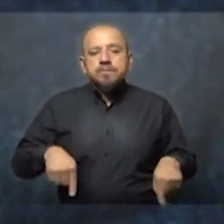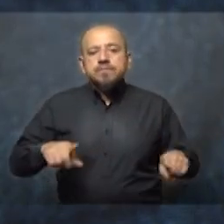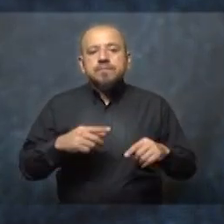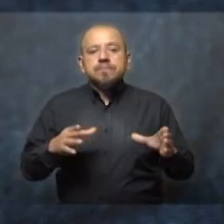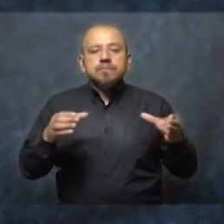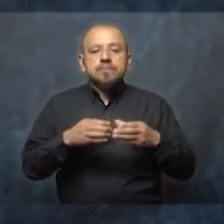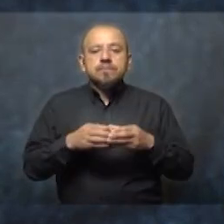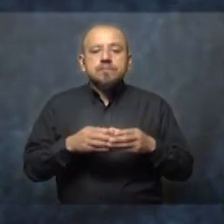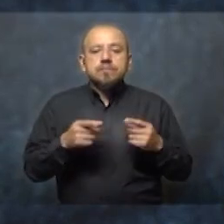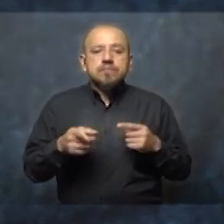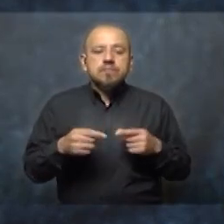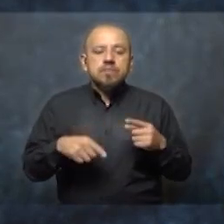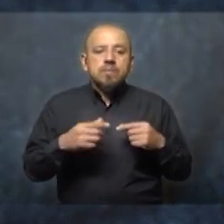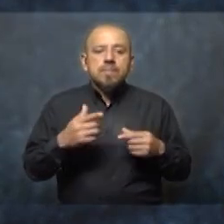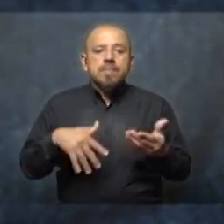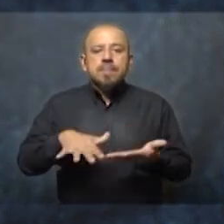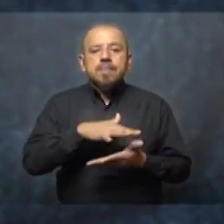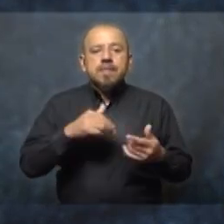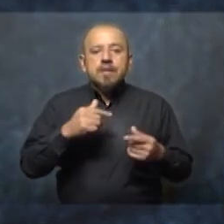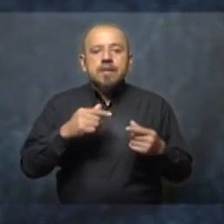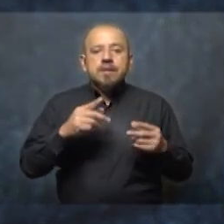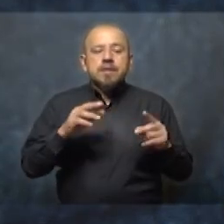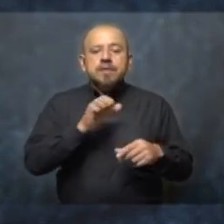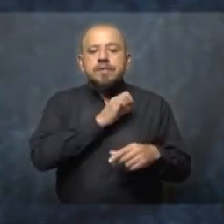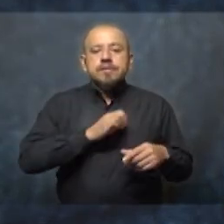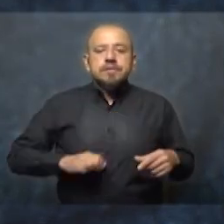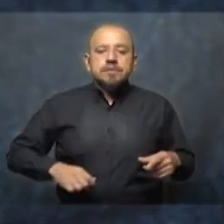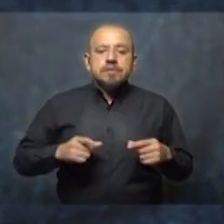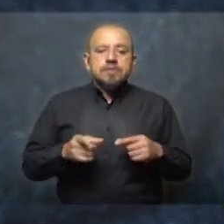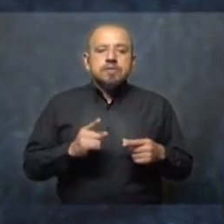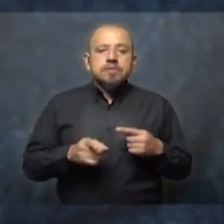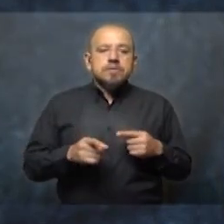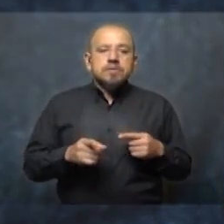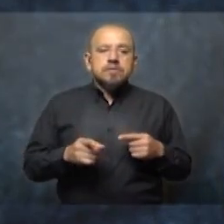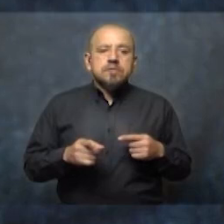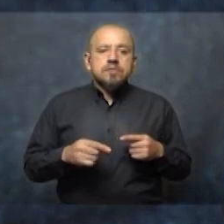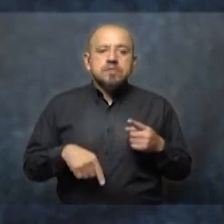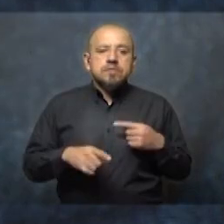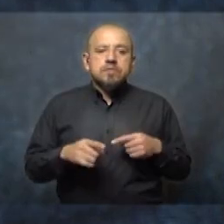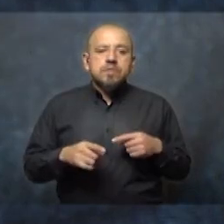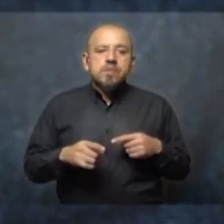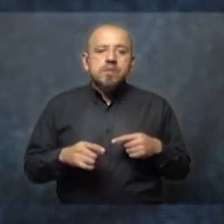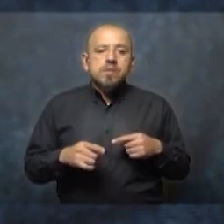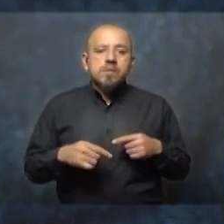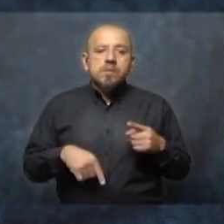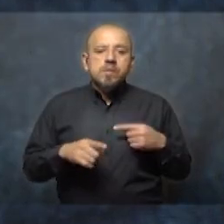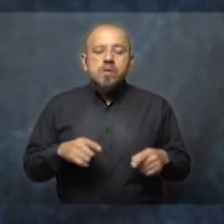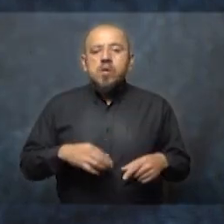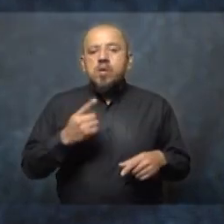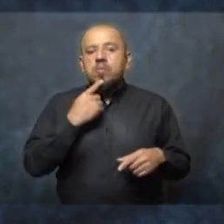el espacio del mercado y el espacio del estado que también provee cuidado este a través de políticas